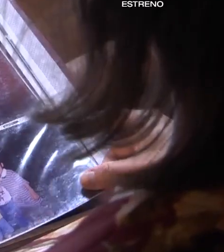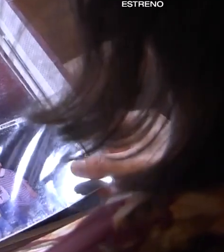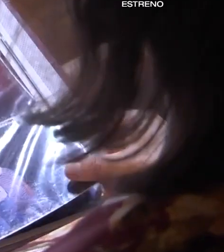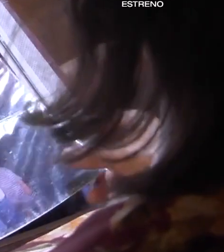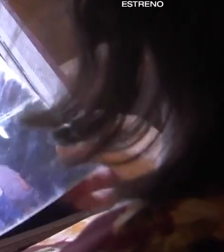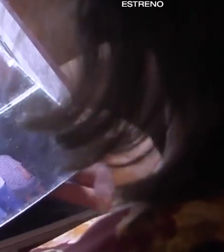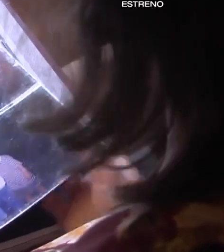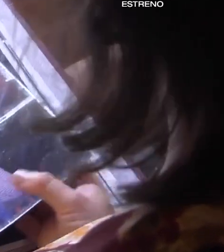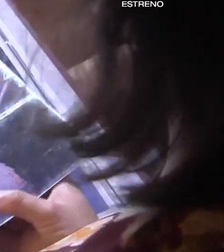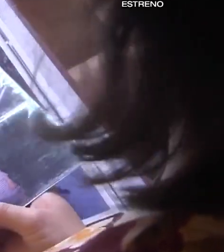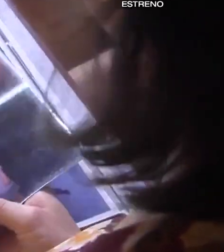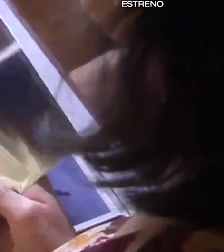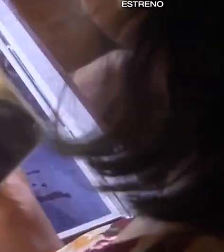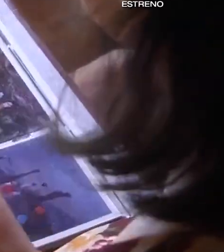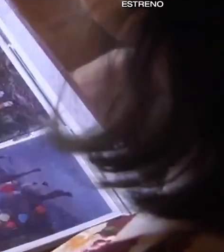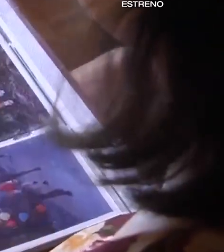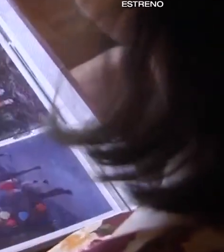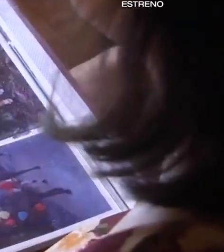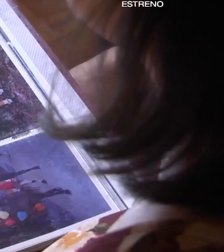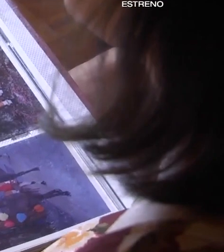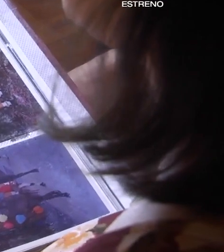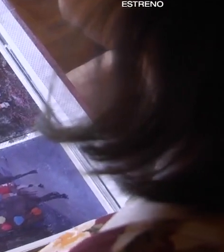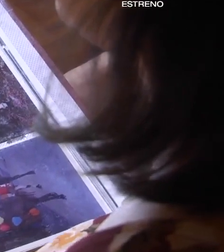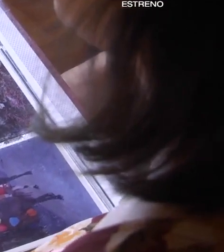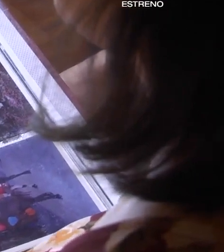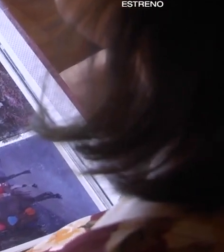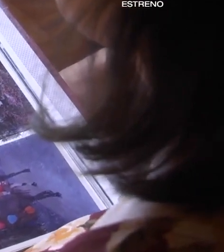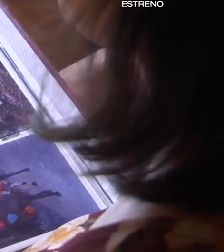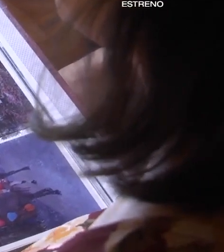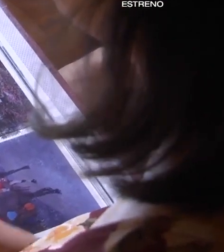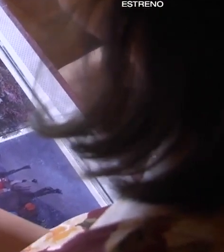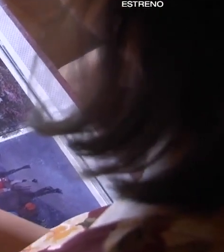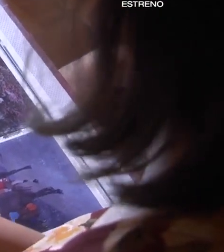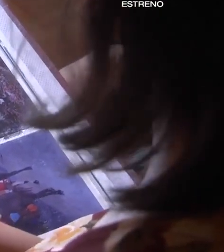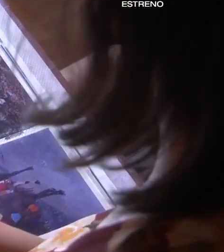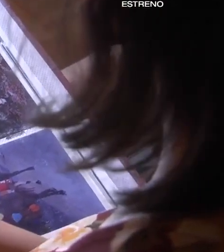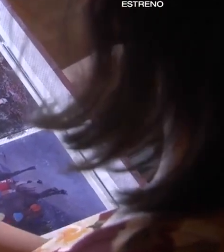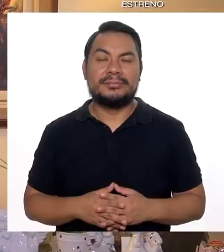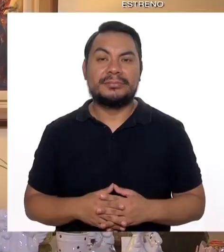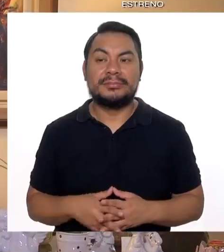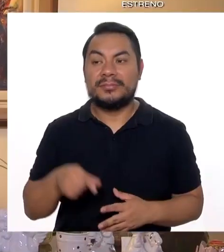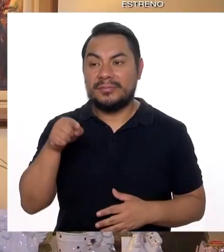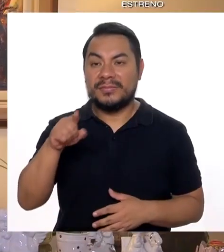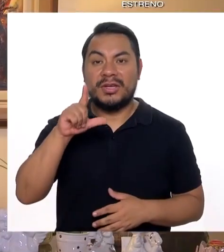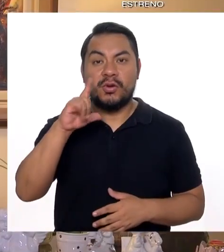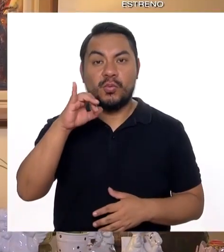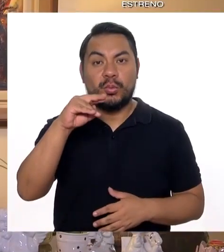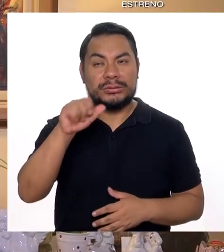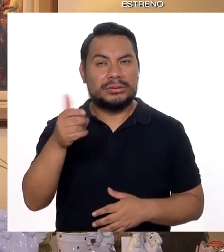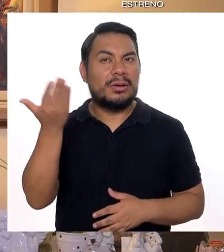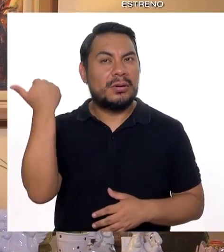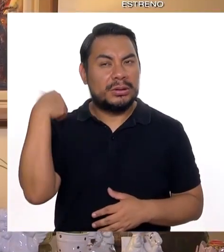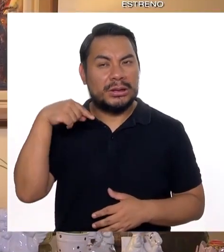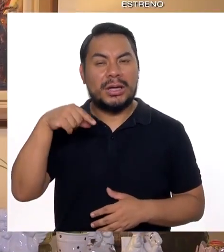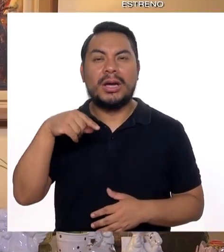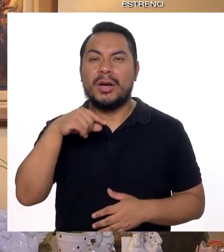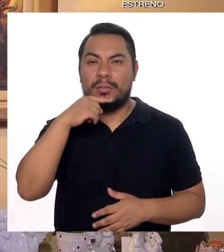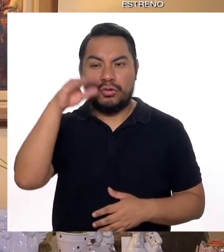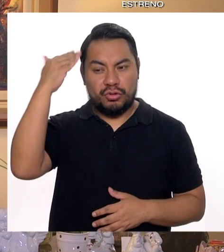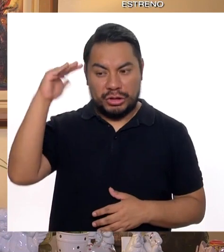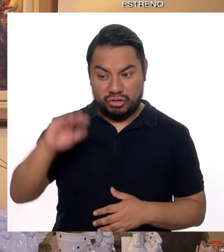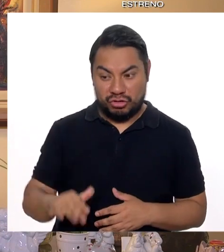eso. Lucía, cuando era